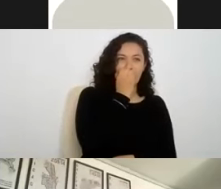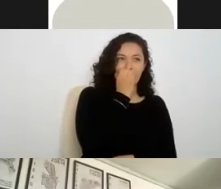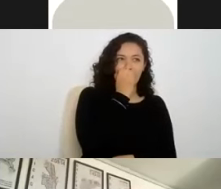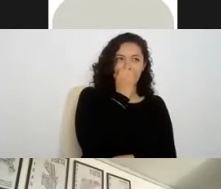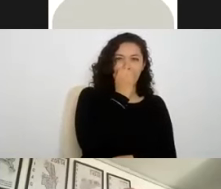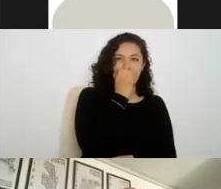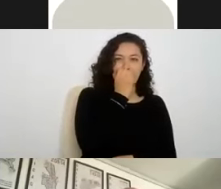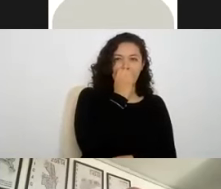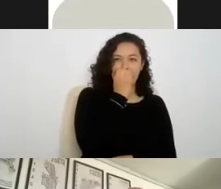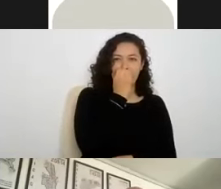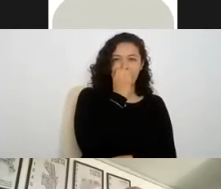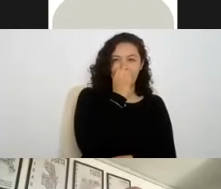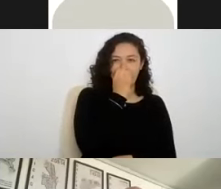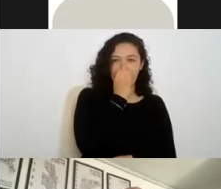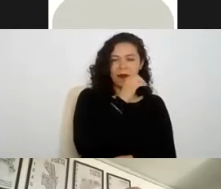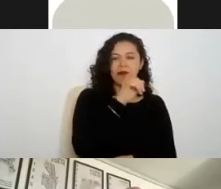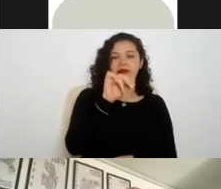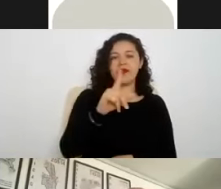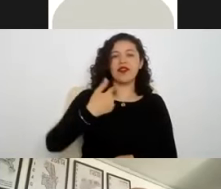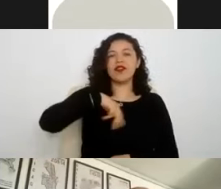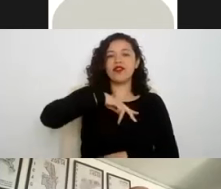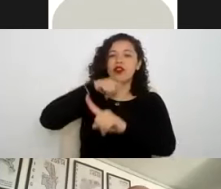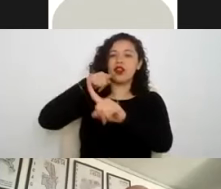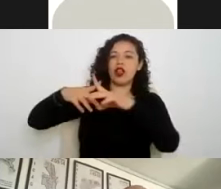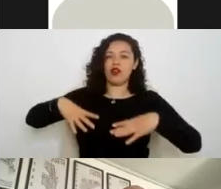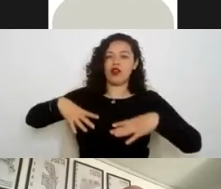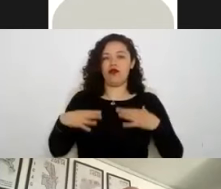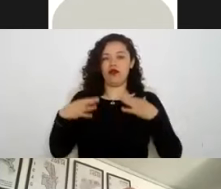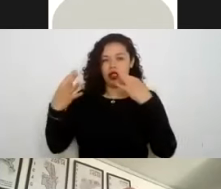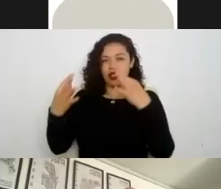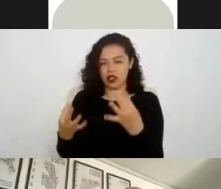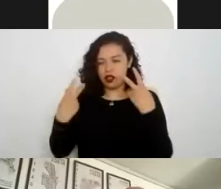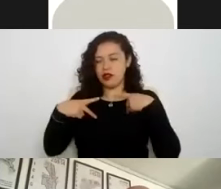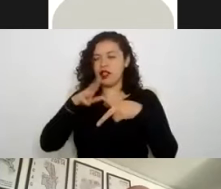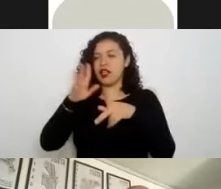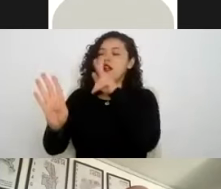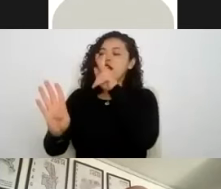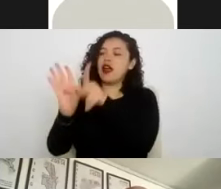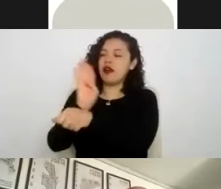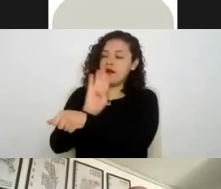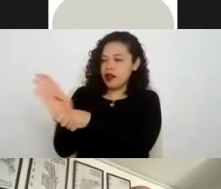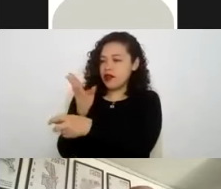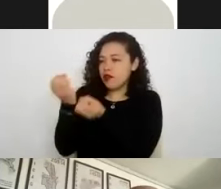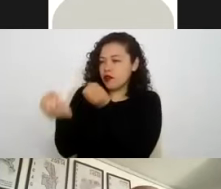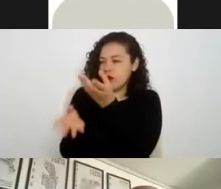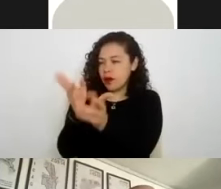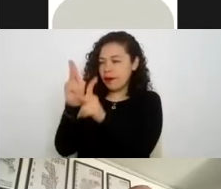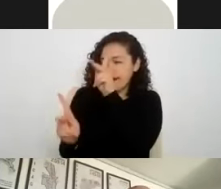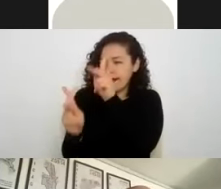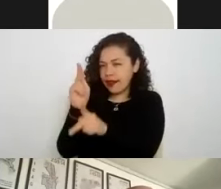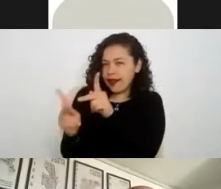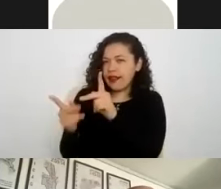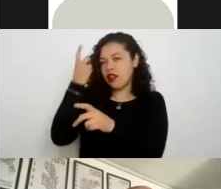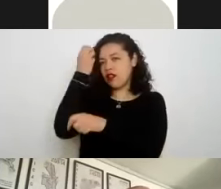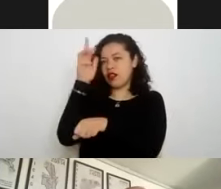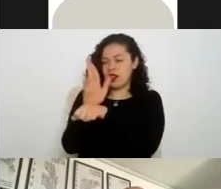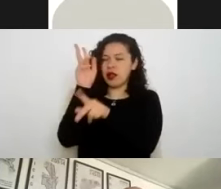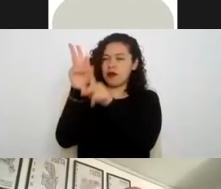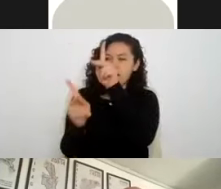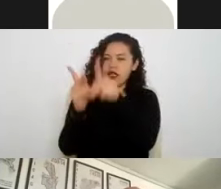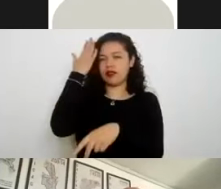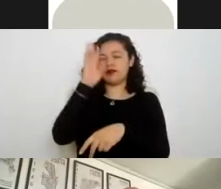mí, el ir a una fundación, el platicar con los beneficiados, el platicar con los directivos, los patronos y